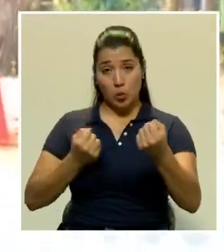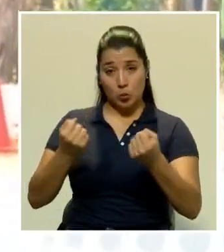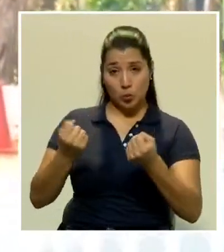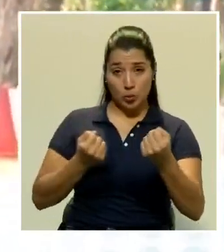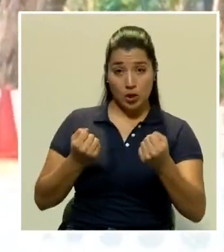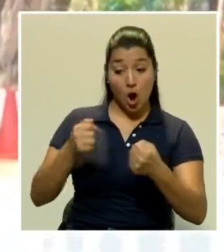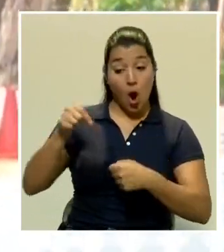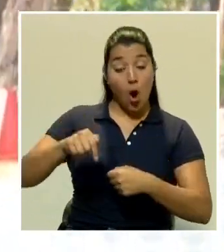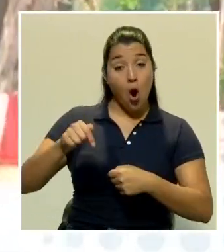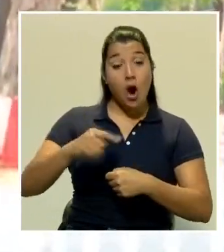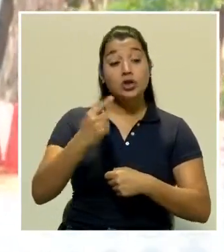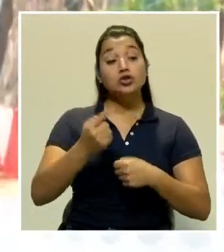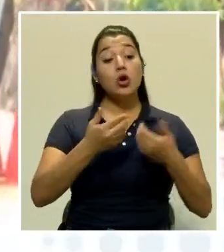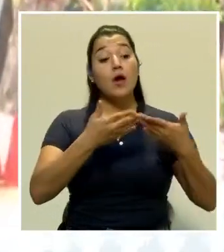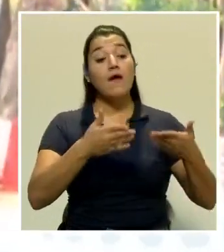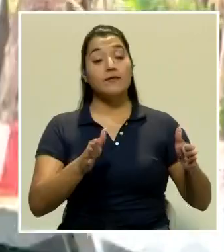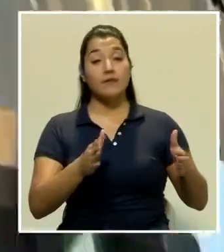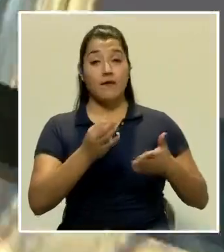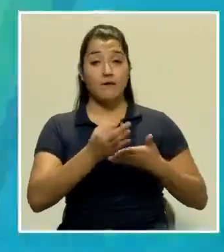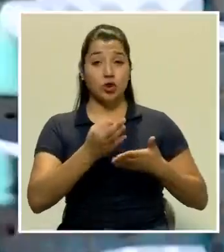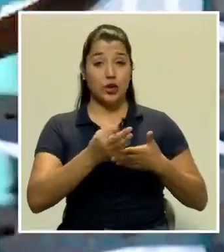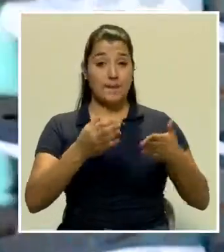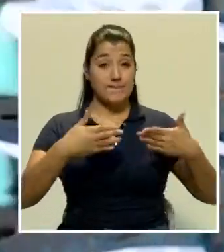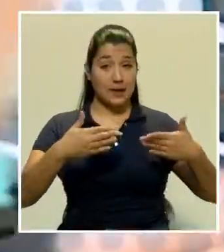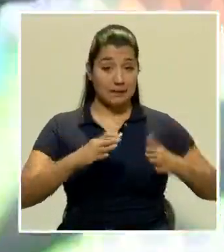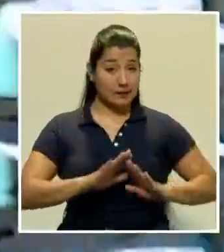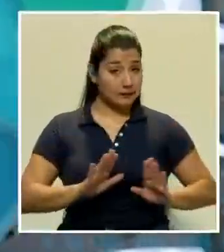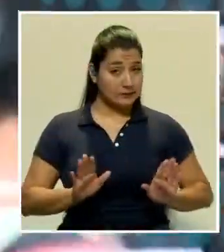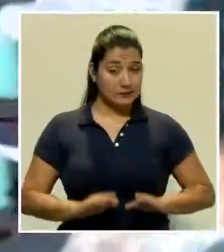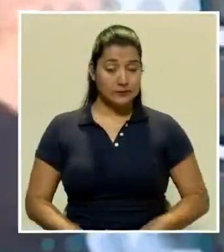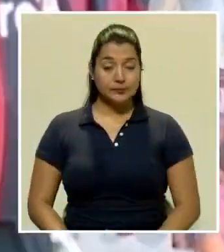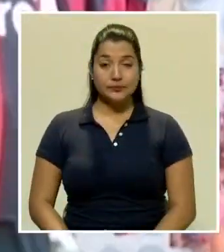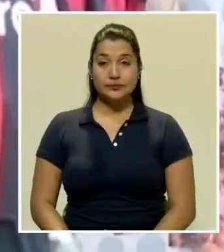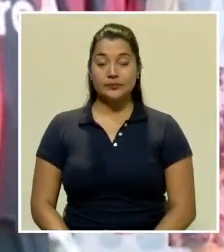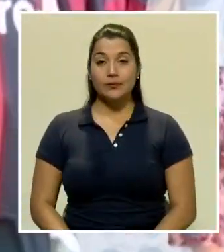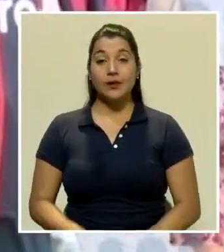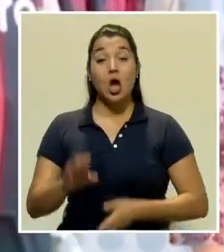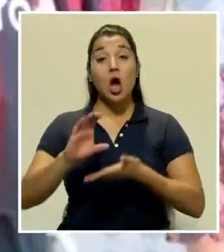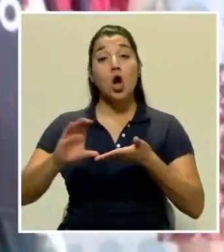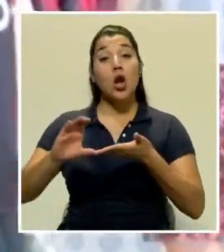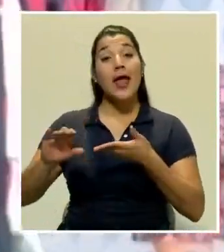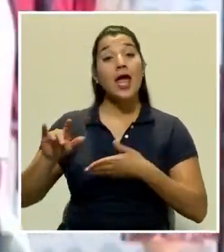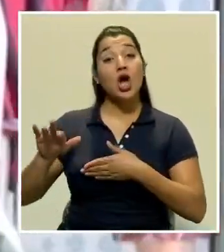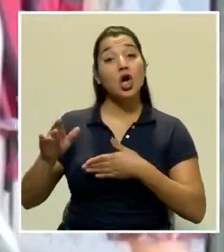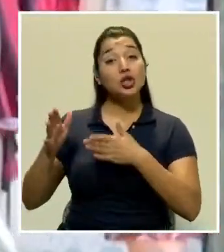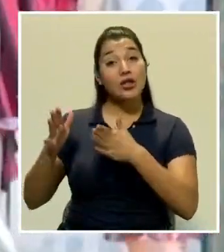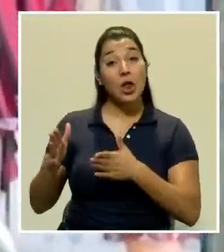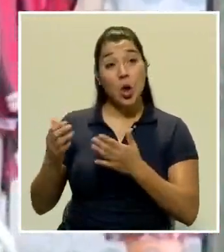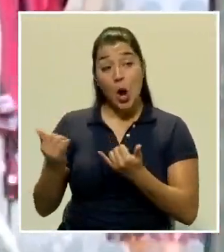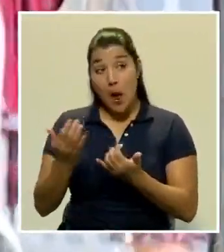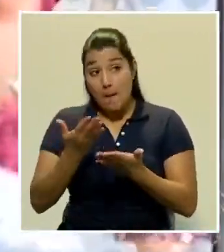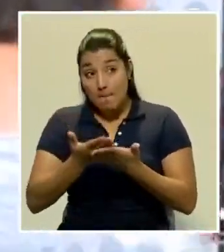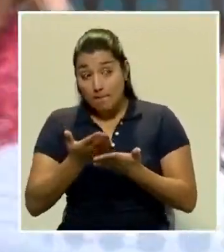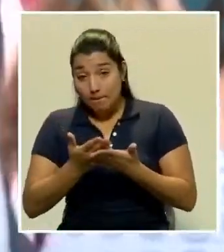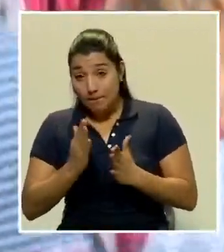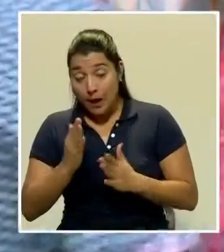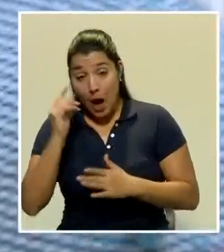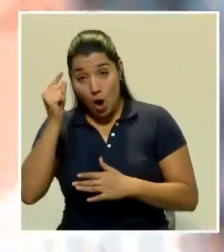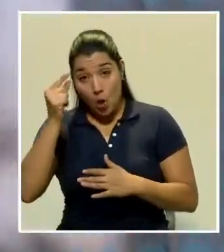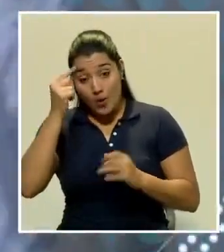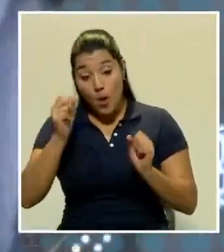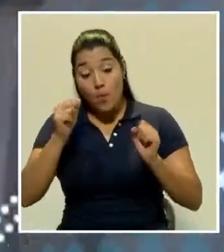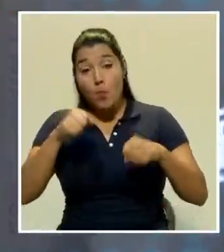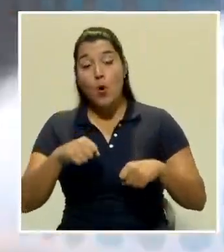hay apertura de fronteras por Panamá. El Colegio de Contadores propone al gobierno aplicar la regla fiscal